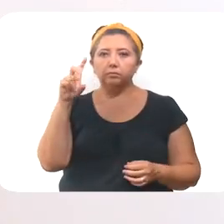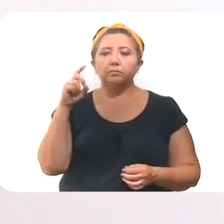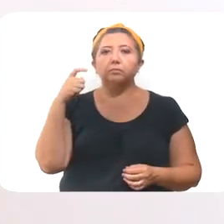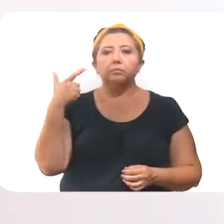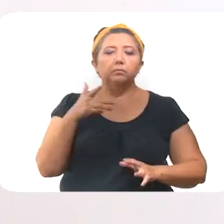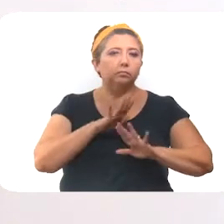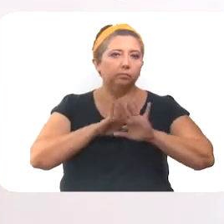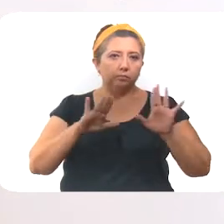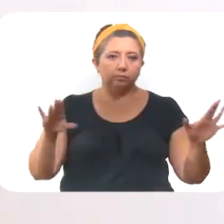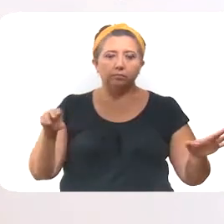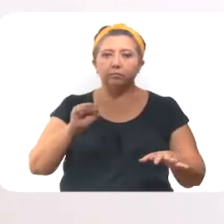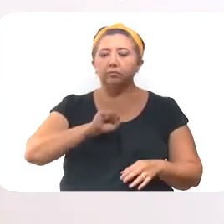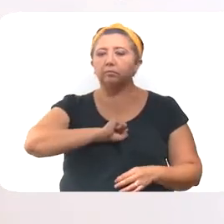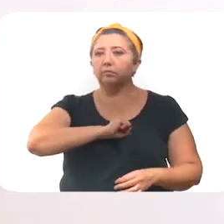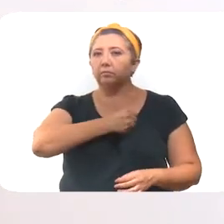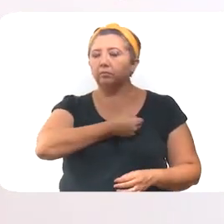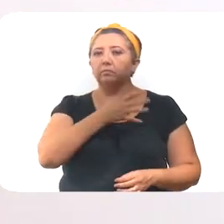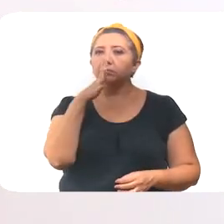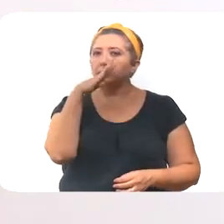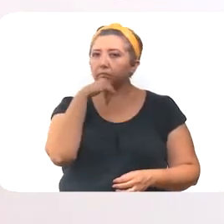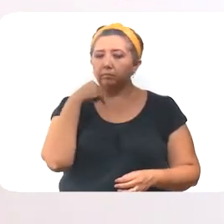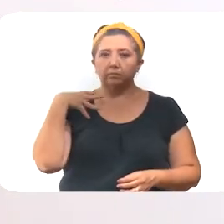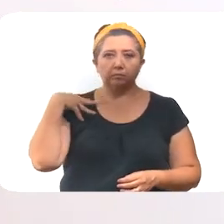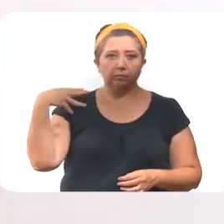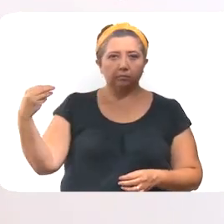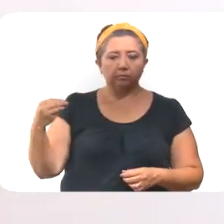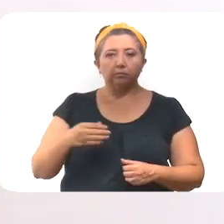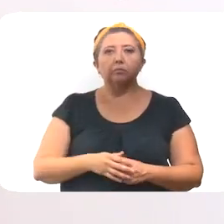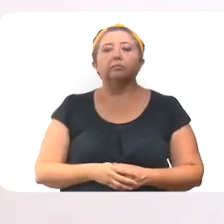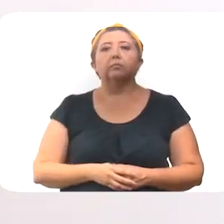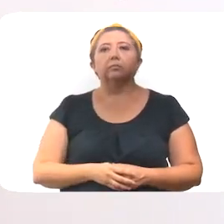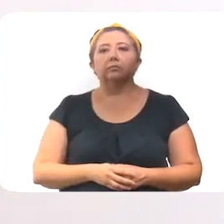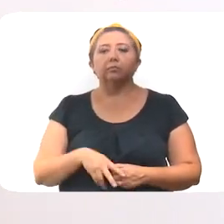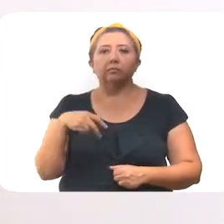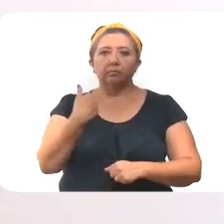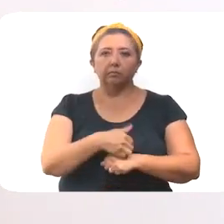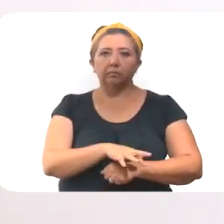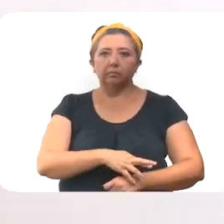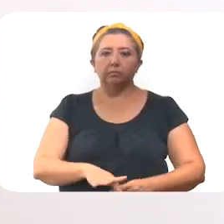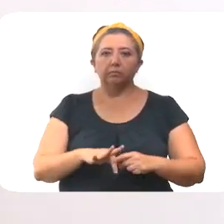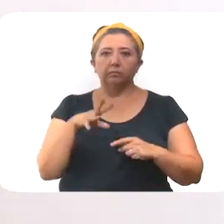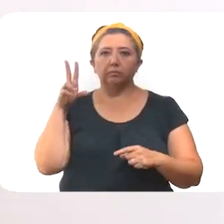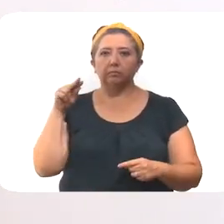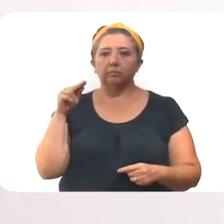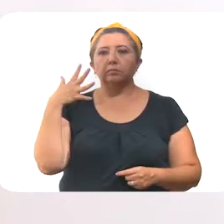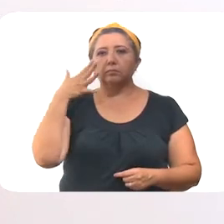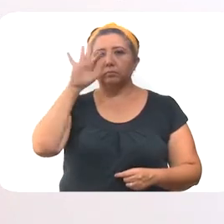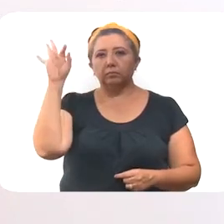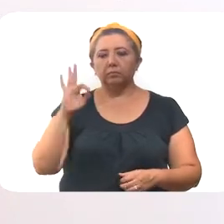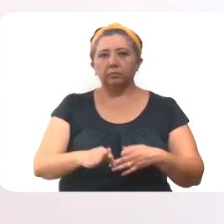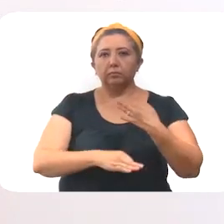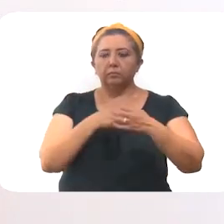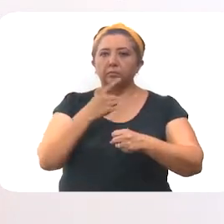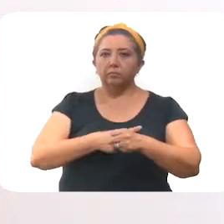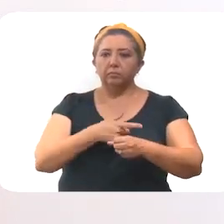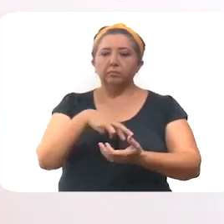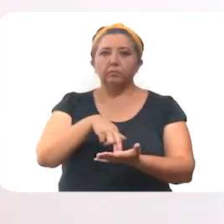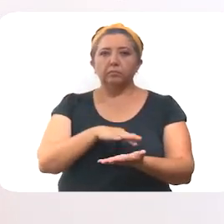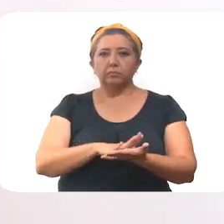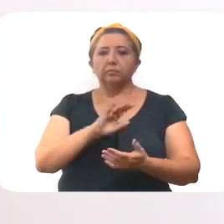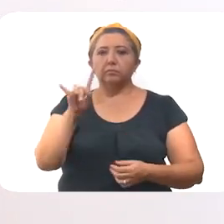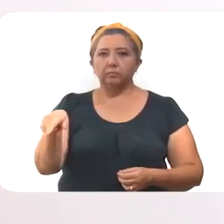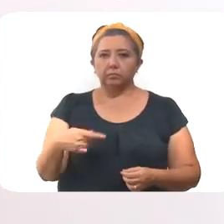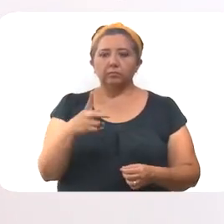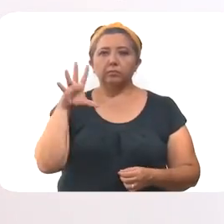40.237 pacientes ya se recuperaron, no presentan síntomas ni pueden contagiar. Esta cifra representa el 85% del total de